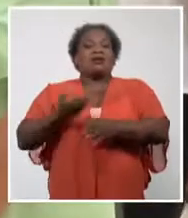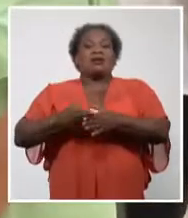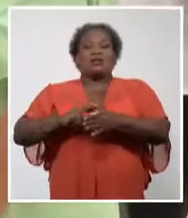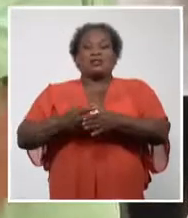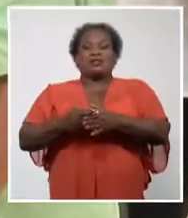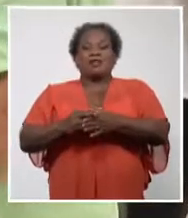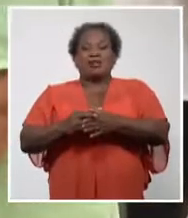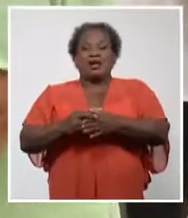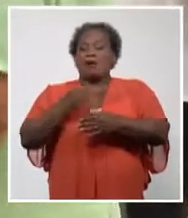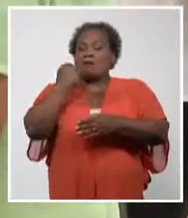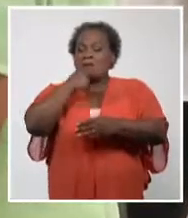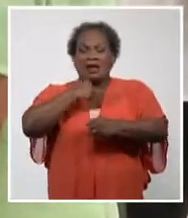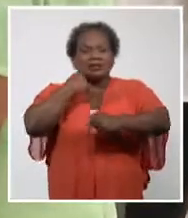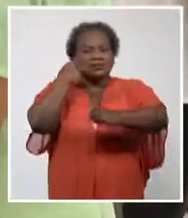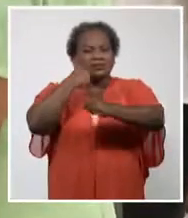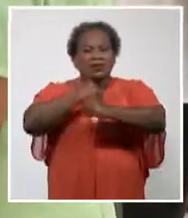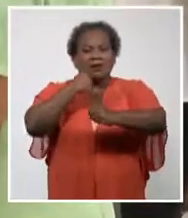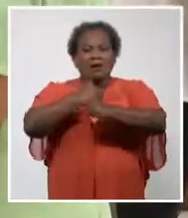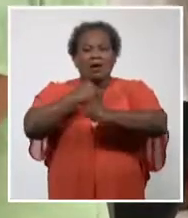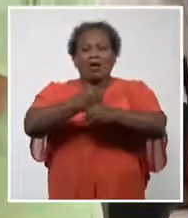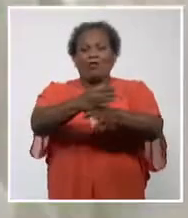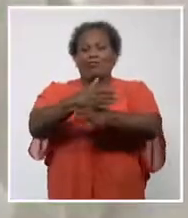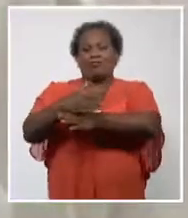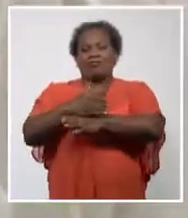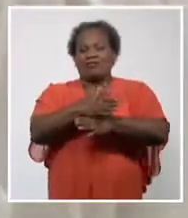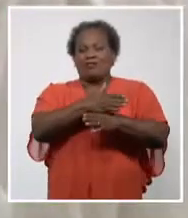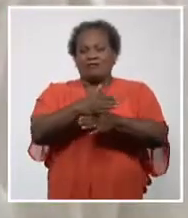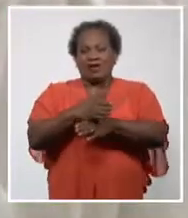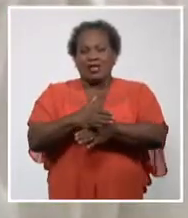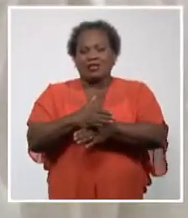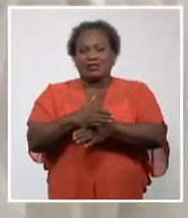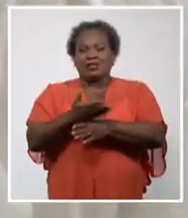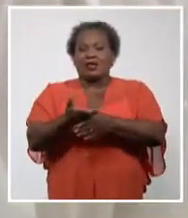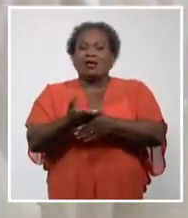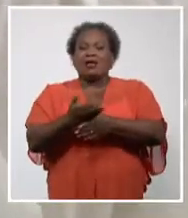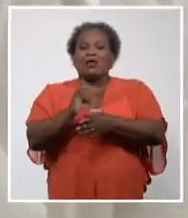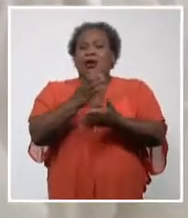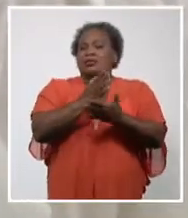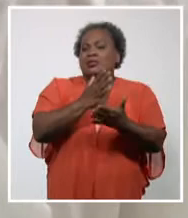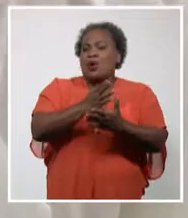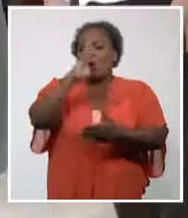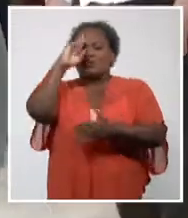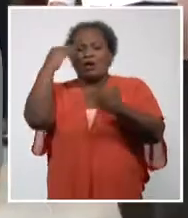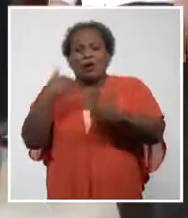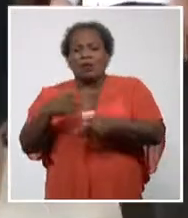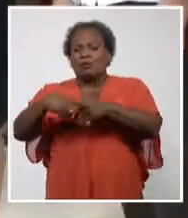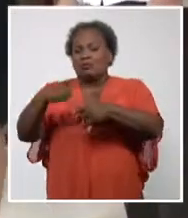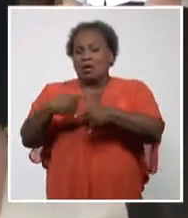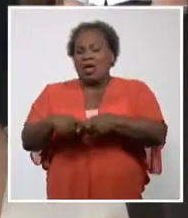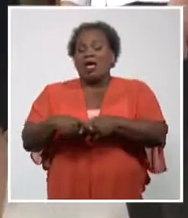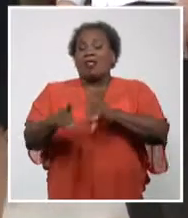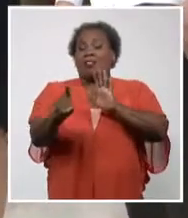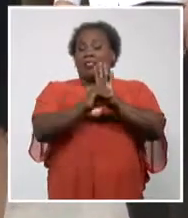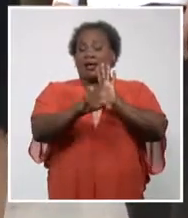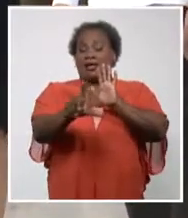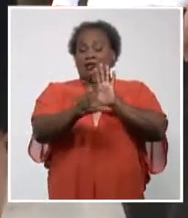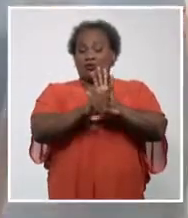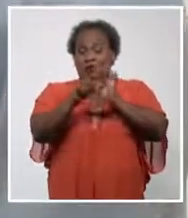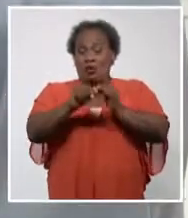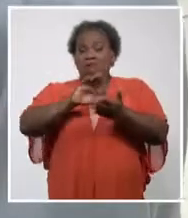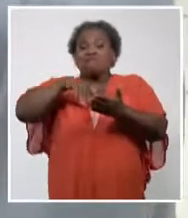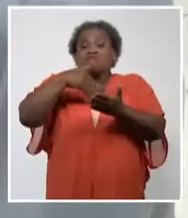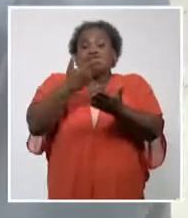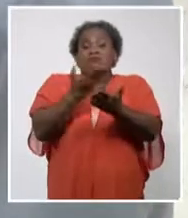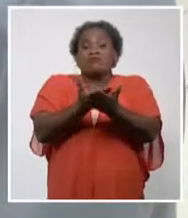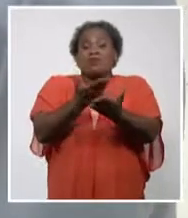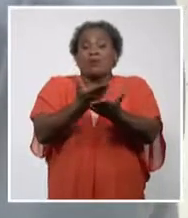abnegado en diferentes sectores de la sociedad por decreto presidencial también a propuesta del movimiento